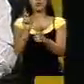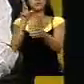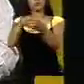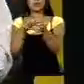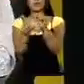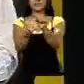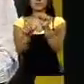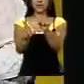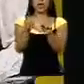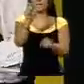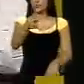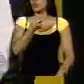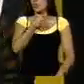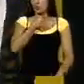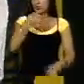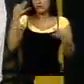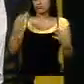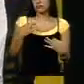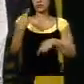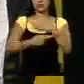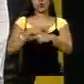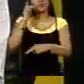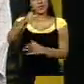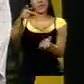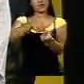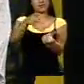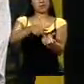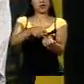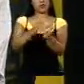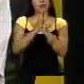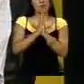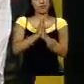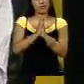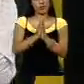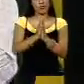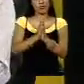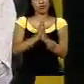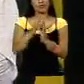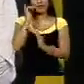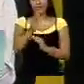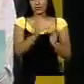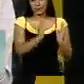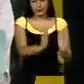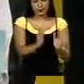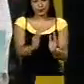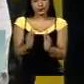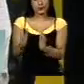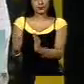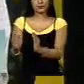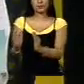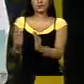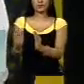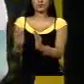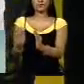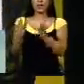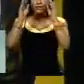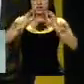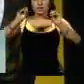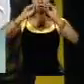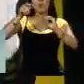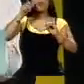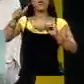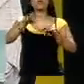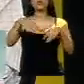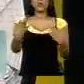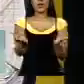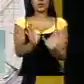la revolución, incorpórate al activismo. Necesitamos organizar, dotar al pueblo de lo que se llama las bases